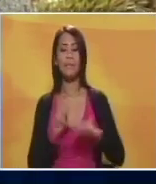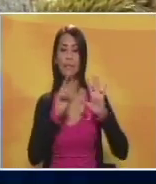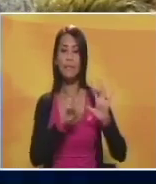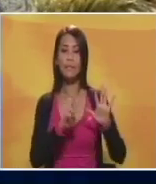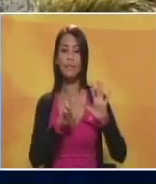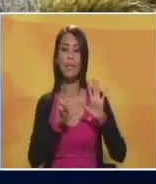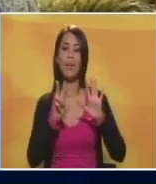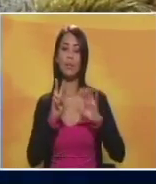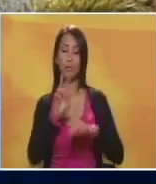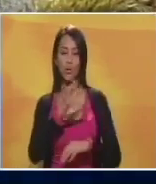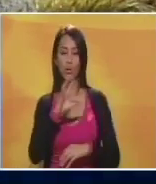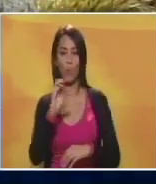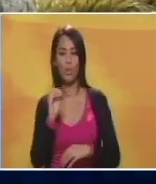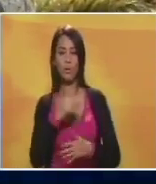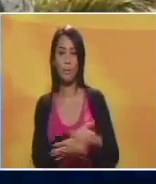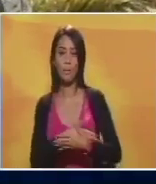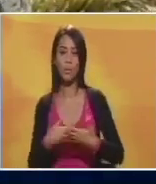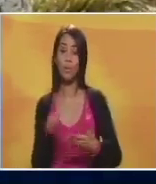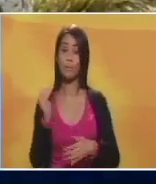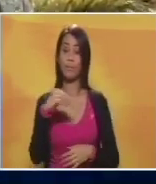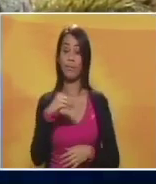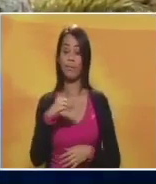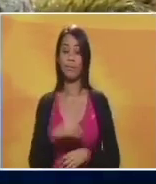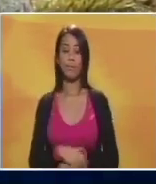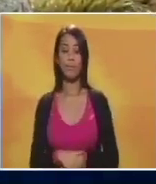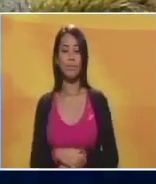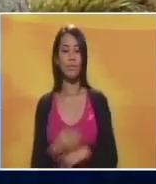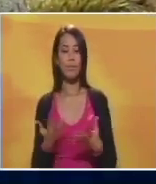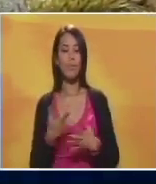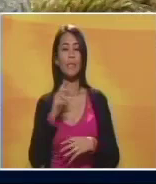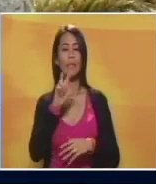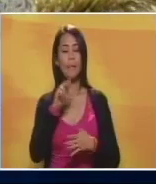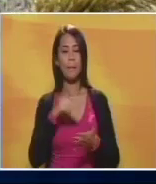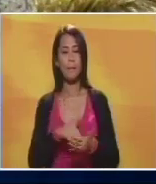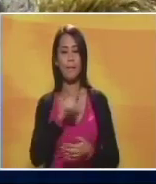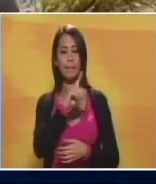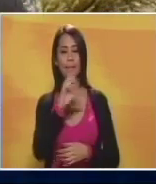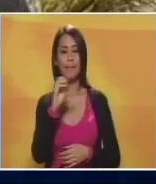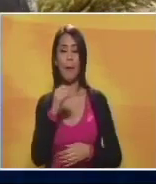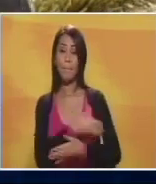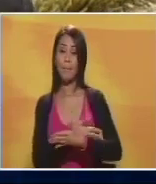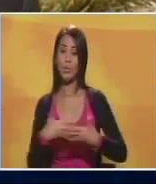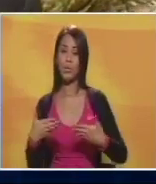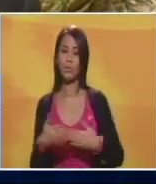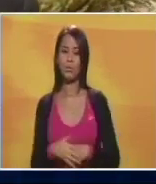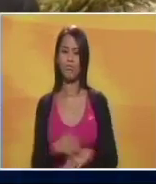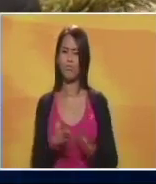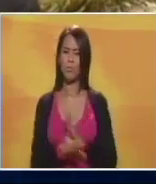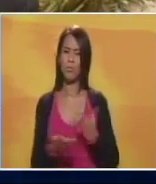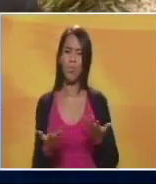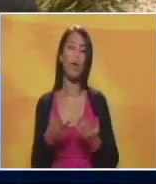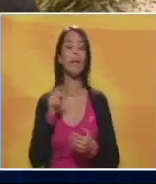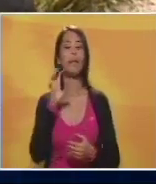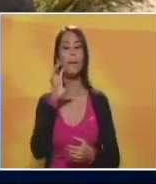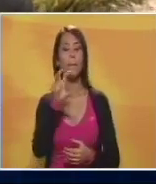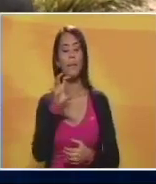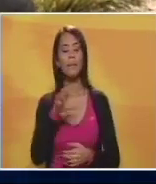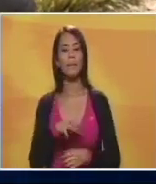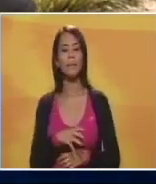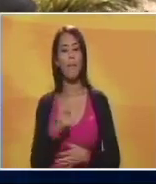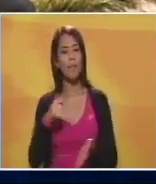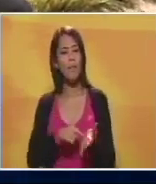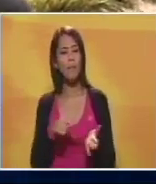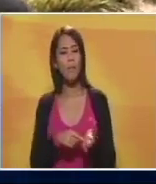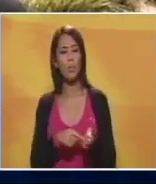millones adicionales, con lo cual la cifra estaría llegando a 3.100 millones. ¿Cuál es la implicación de que un país tenga en default de la